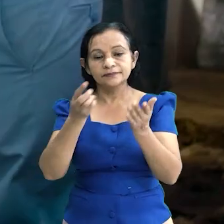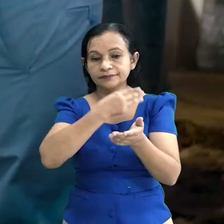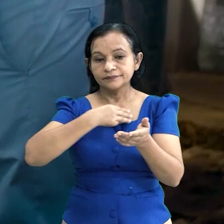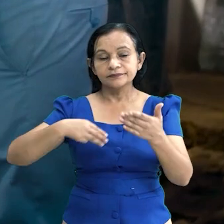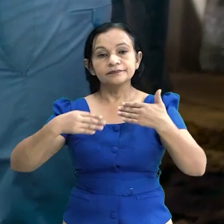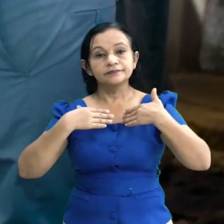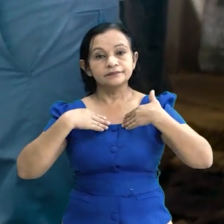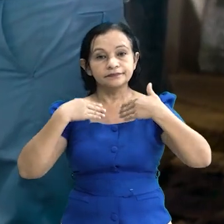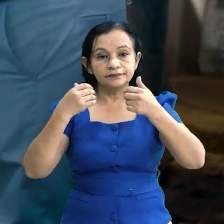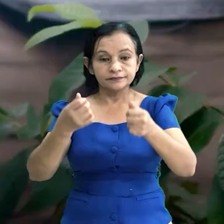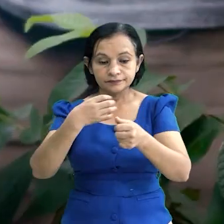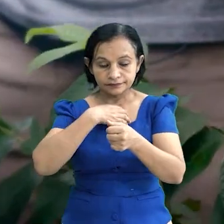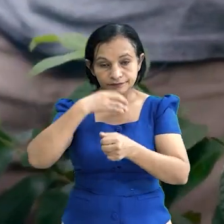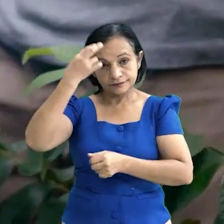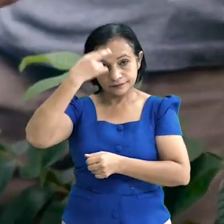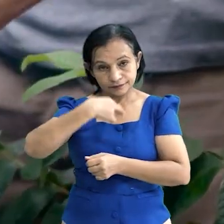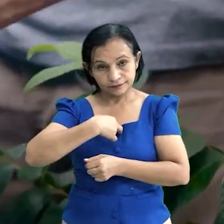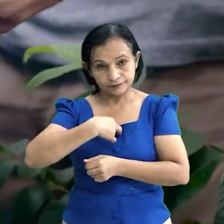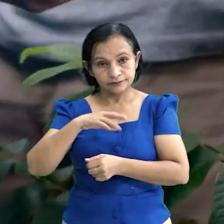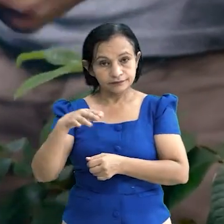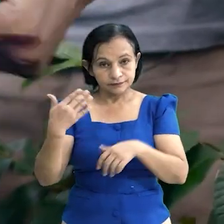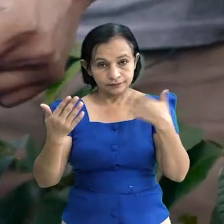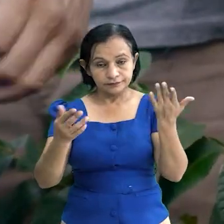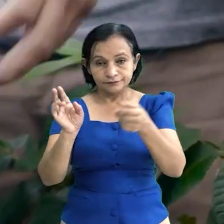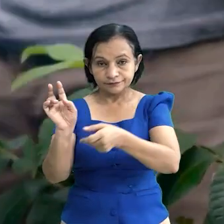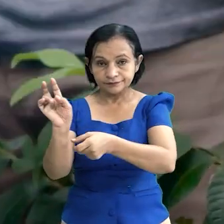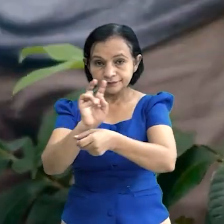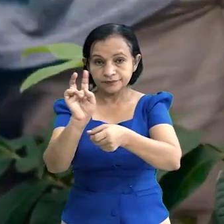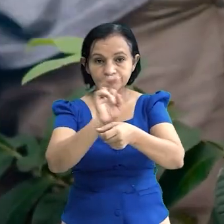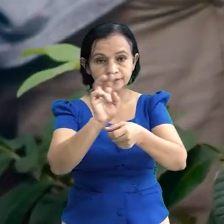Salud, a nosotros nos corresponde la parte, pues, velar